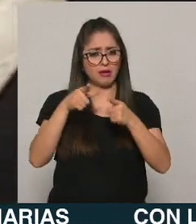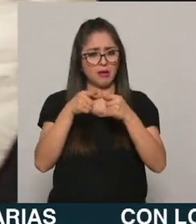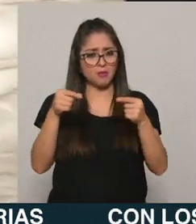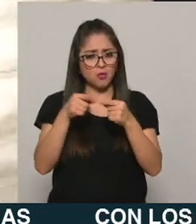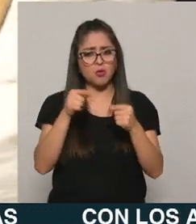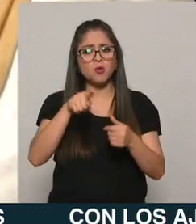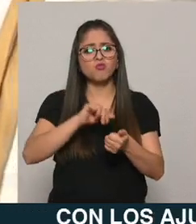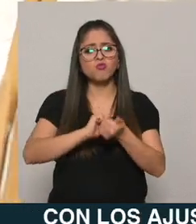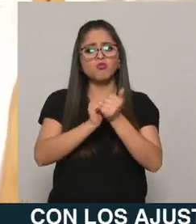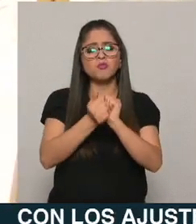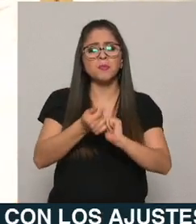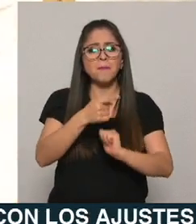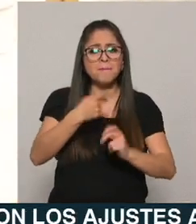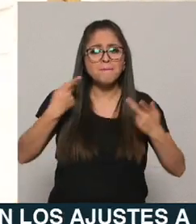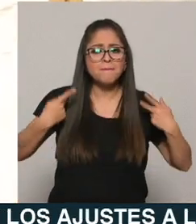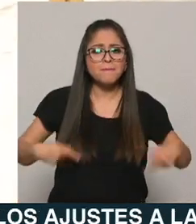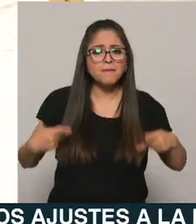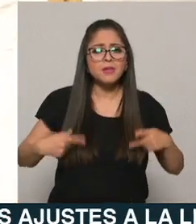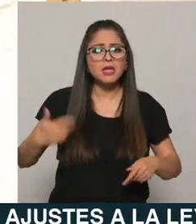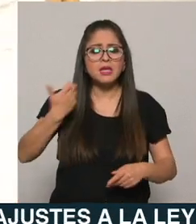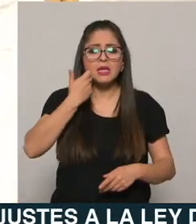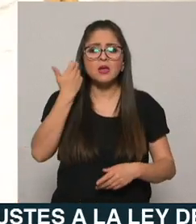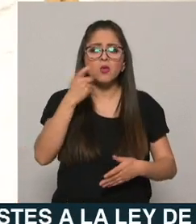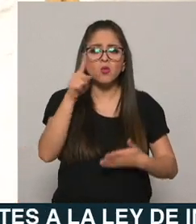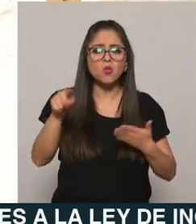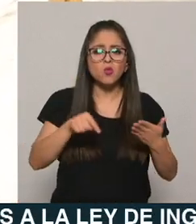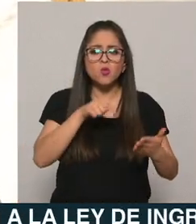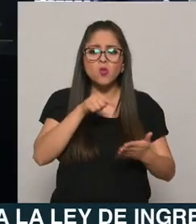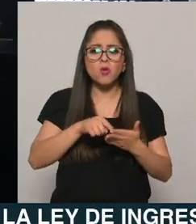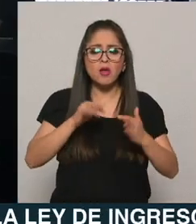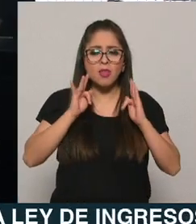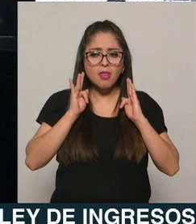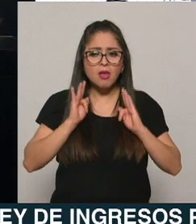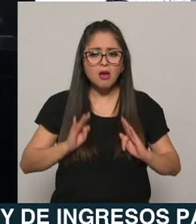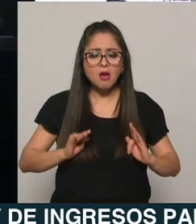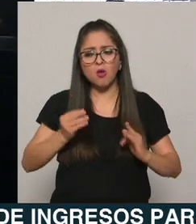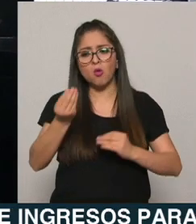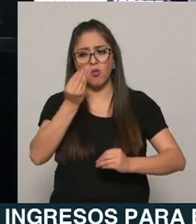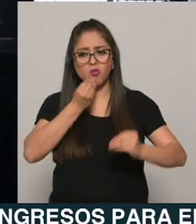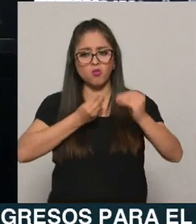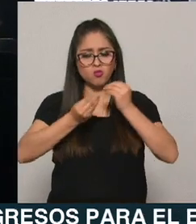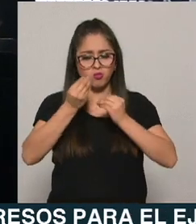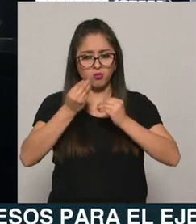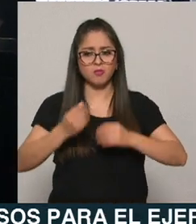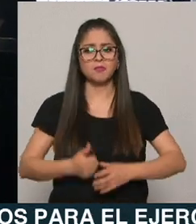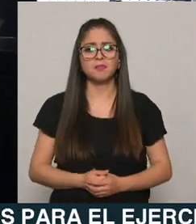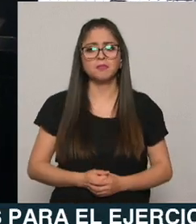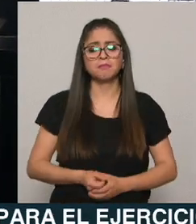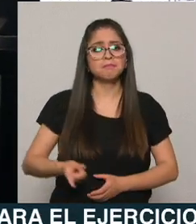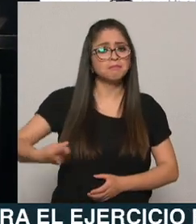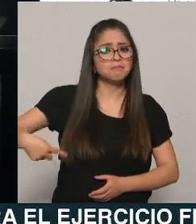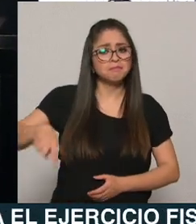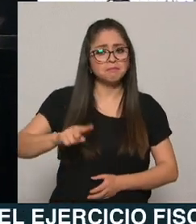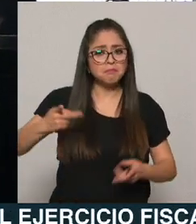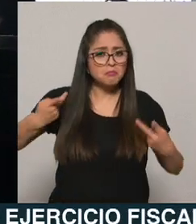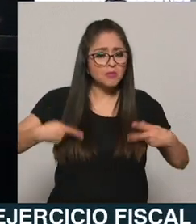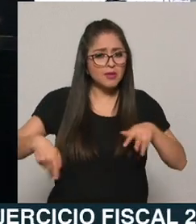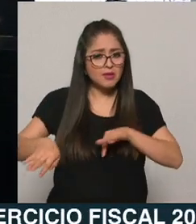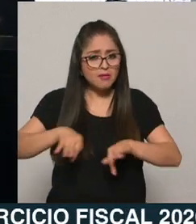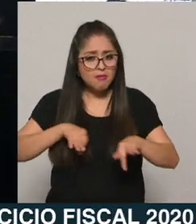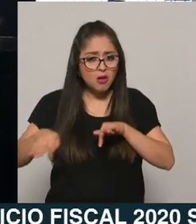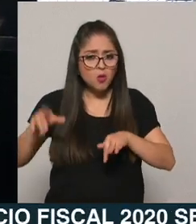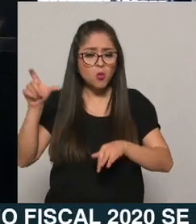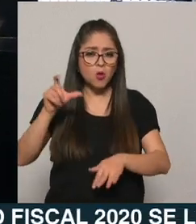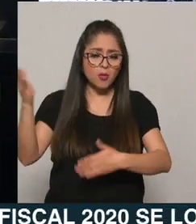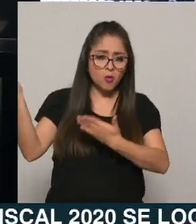peculiar para clientes que buscan un sitio tranquilo y cómodo para comer. La camaradería de los trabajadores invita a los comensales a